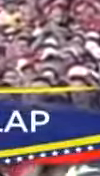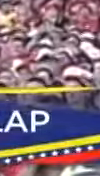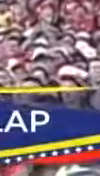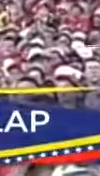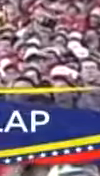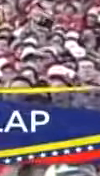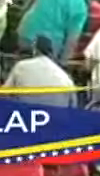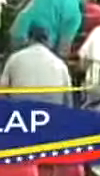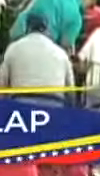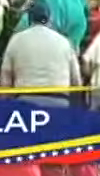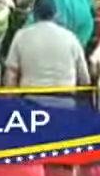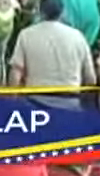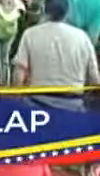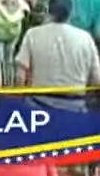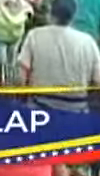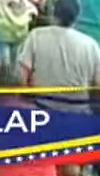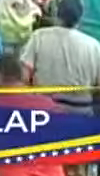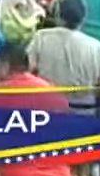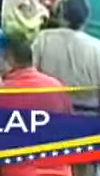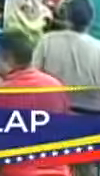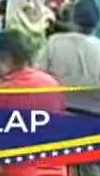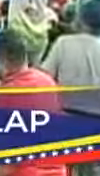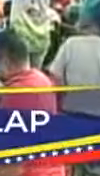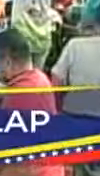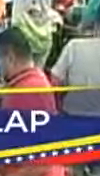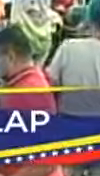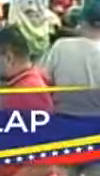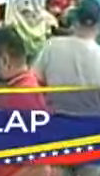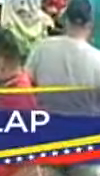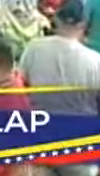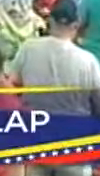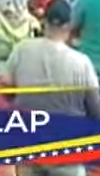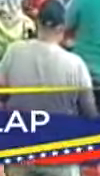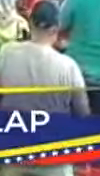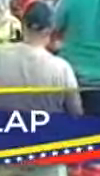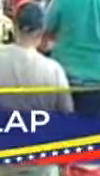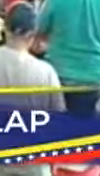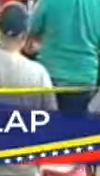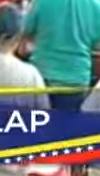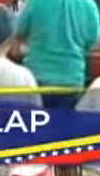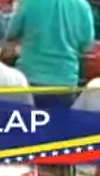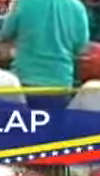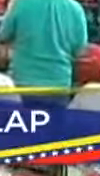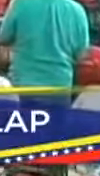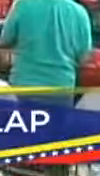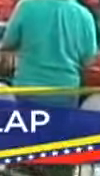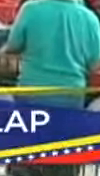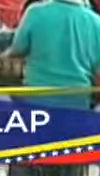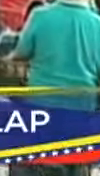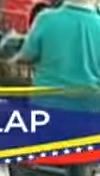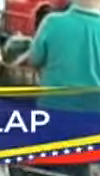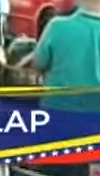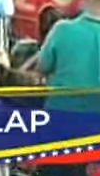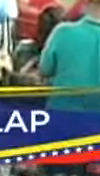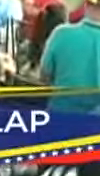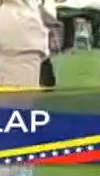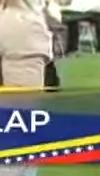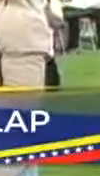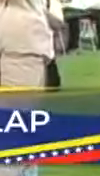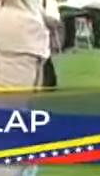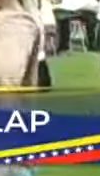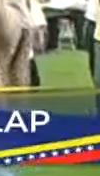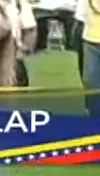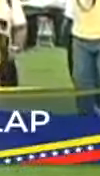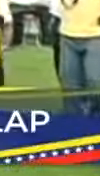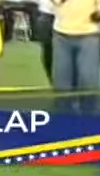su trabuco. Y el bolso porque sirve. Tenemos que convertir todos los clubs en clubs productivos. ¿Estamos